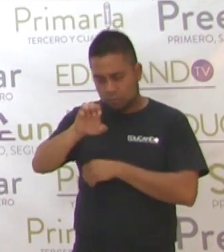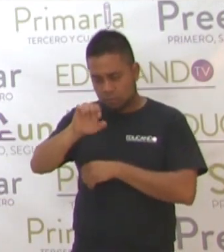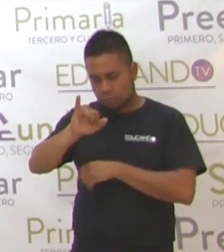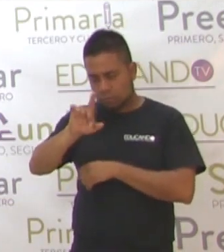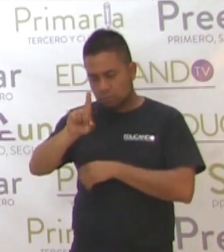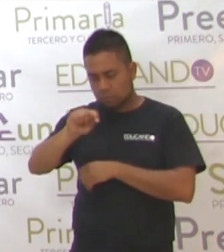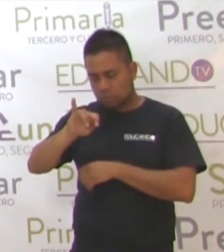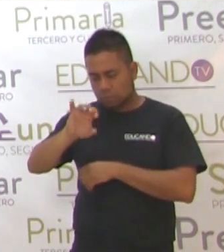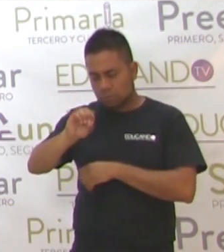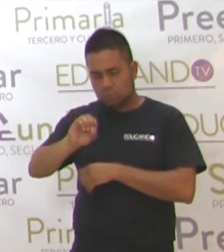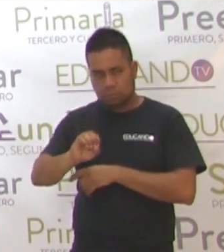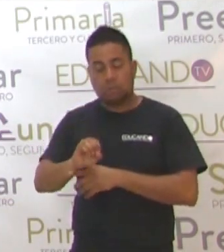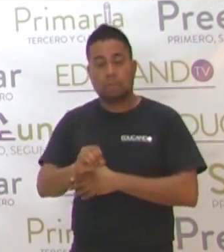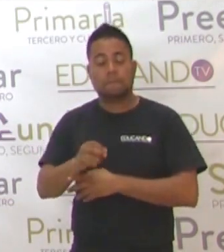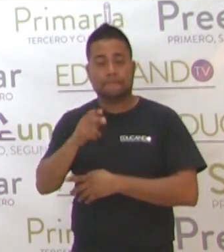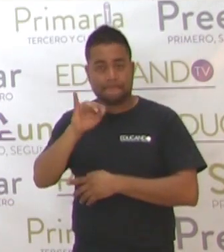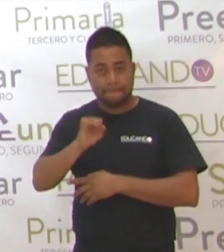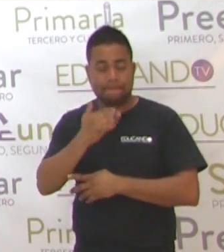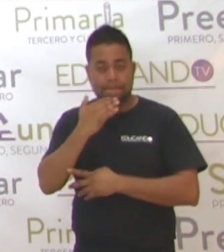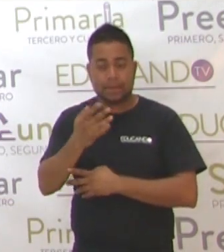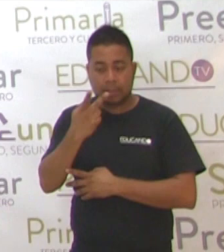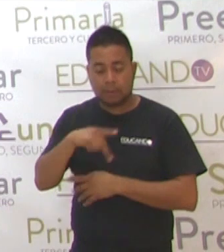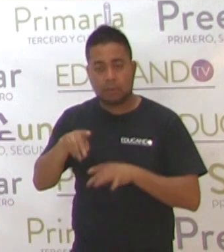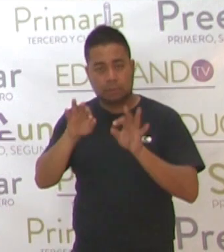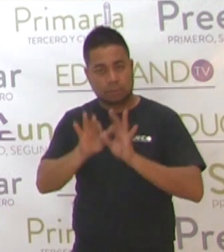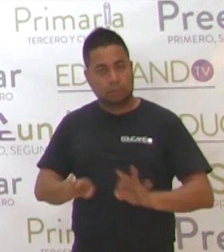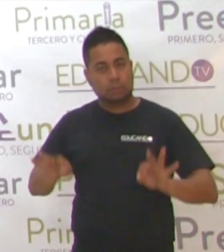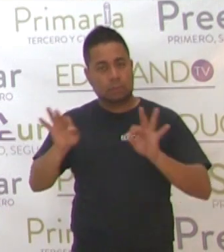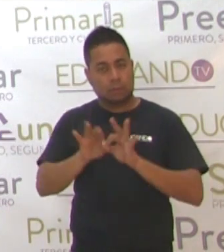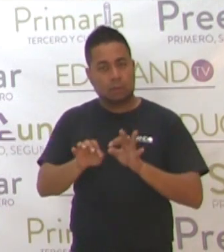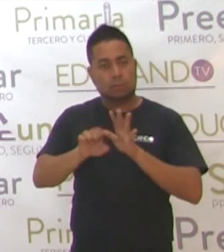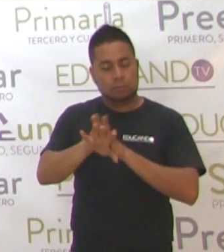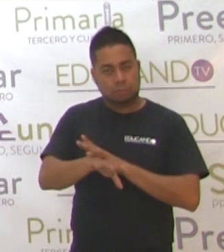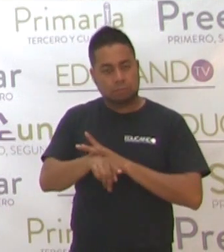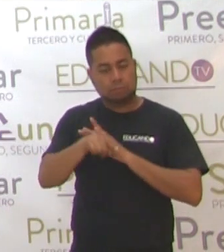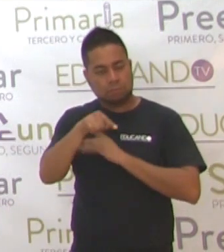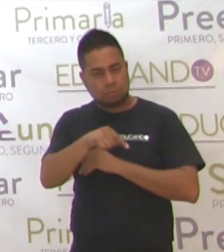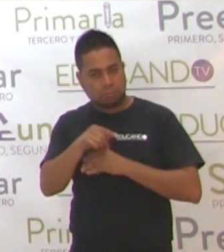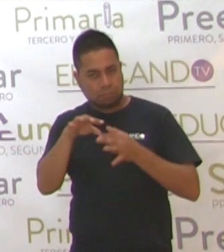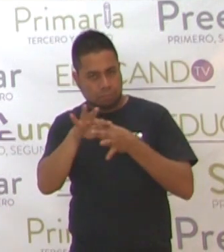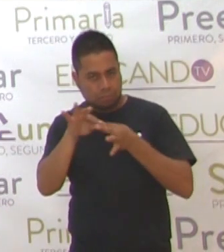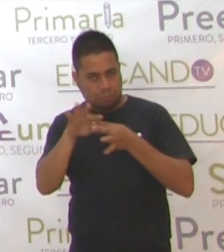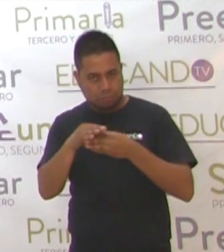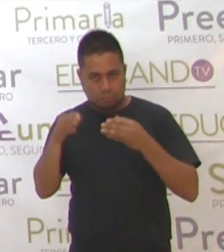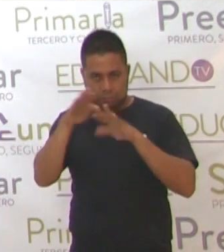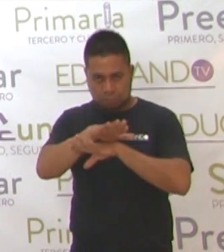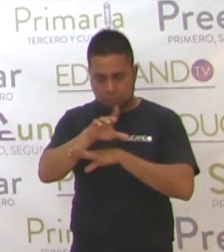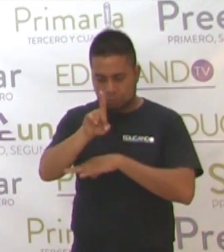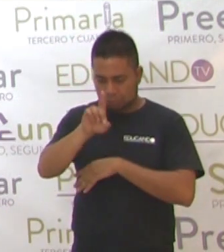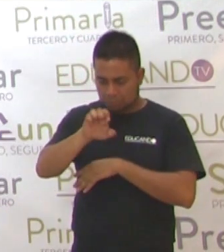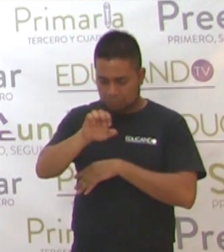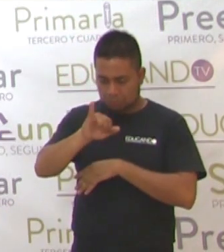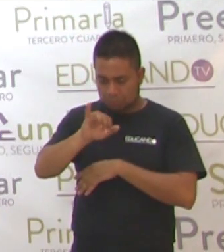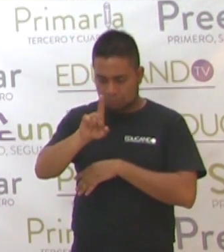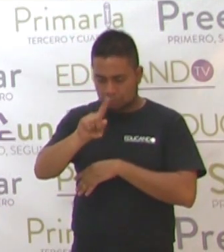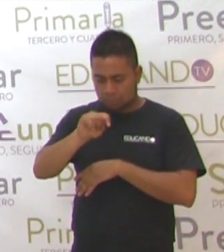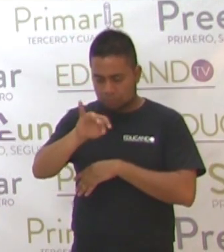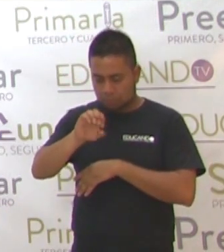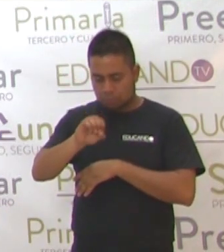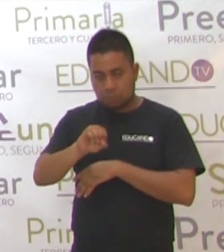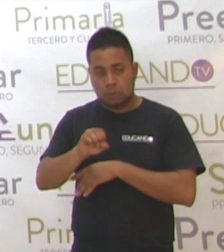pero es importante que estamos que estamos hablando haciendo referencia a los lakes por ello